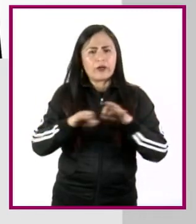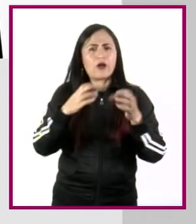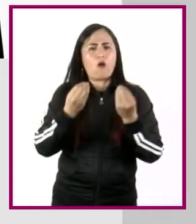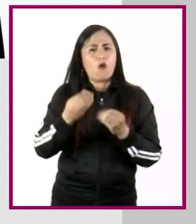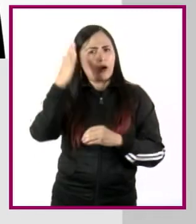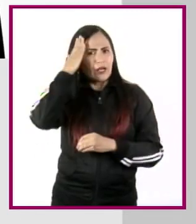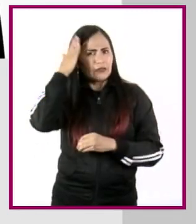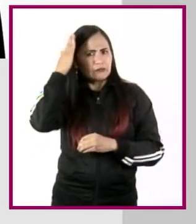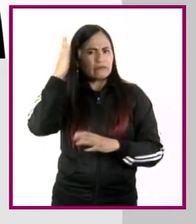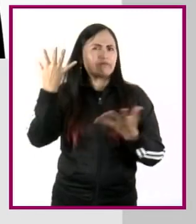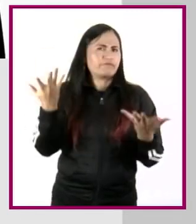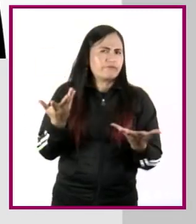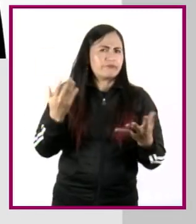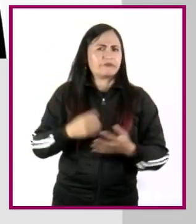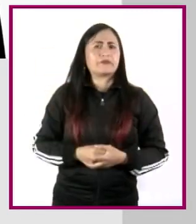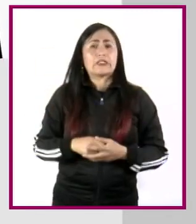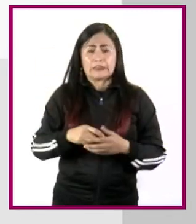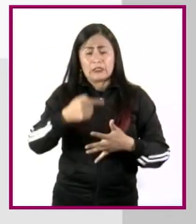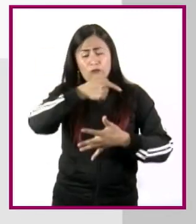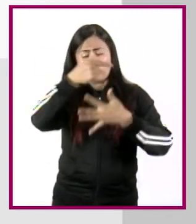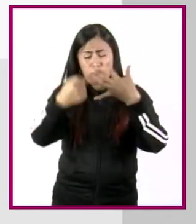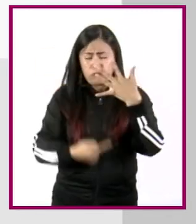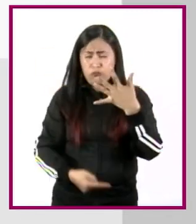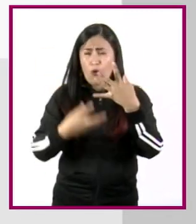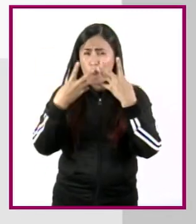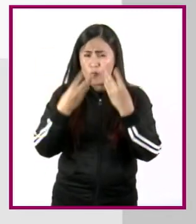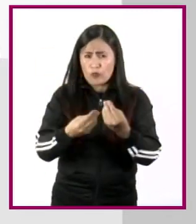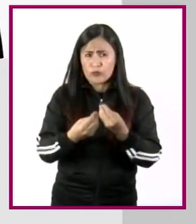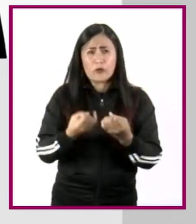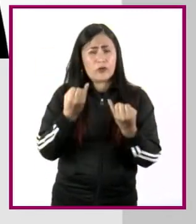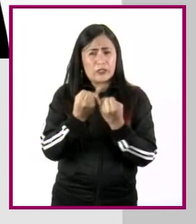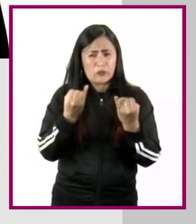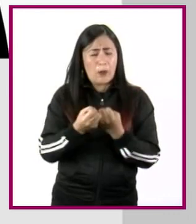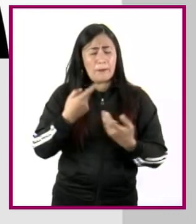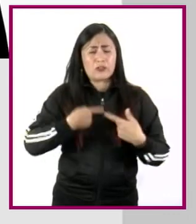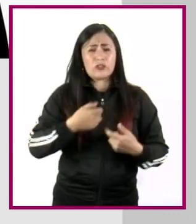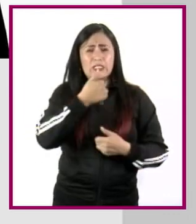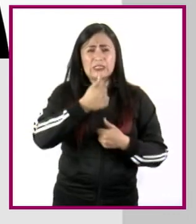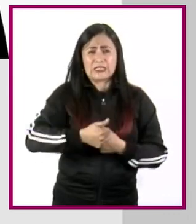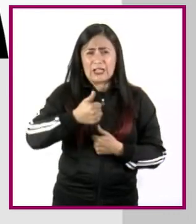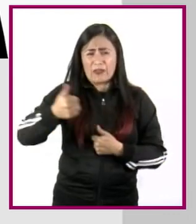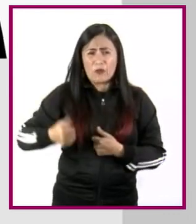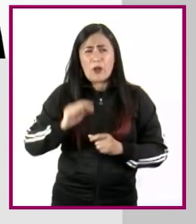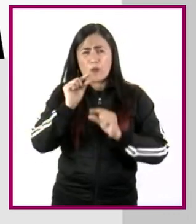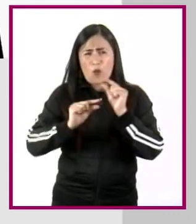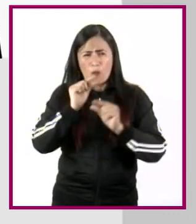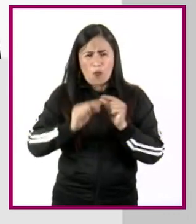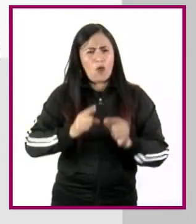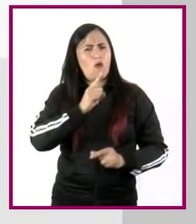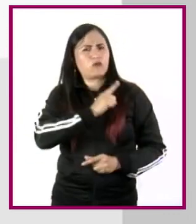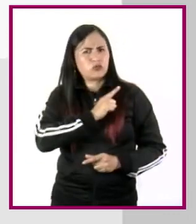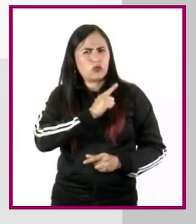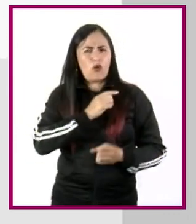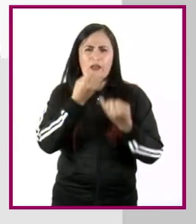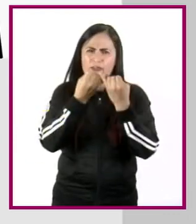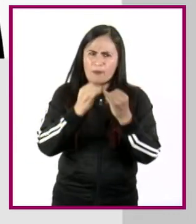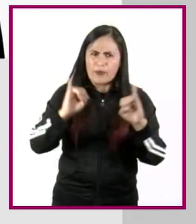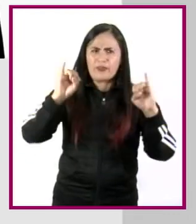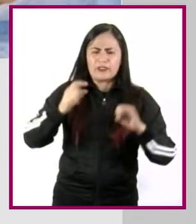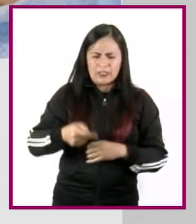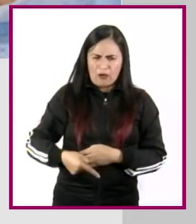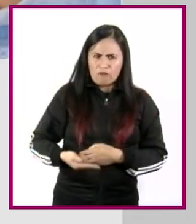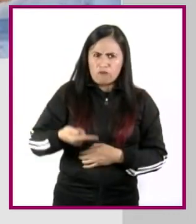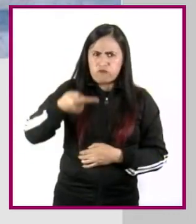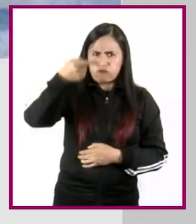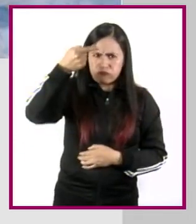integral en sexualidad es muy amplia y además reconoce la autonomía progresiva que las personas tenemos, ¿no? Que conforme vamos creciendo, vamos